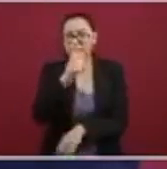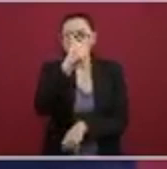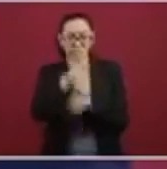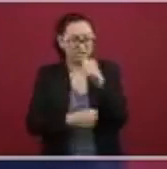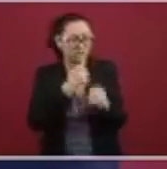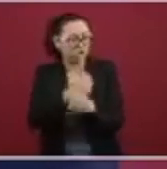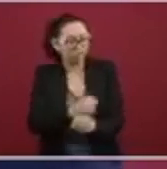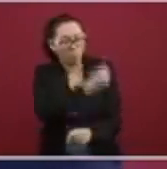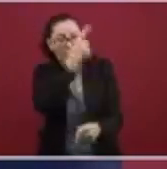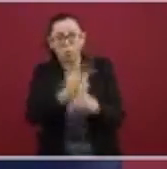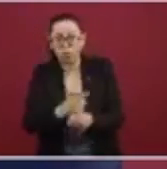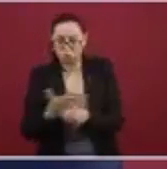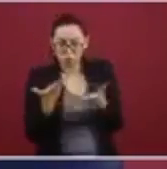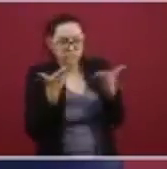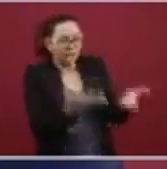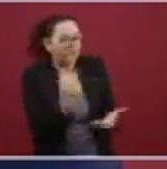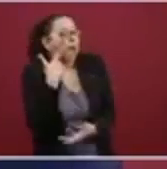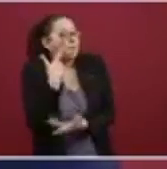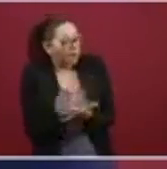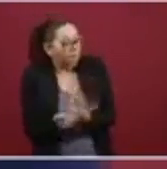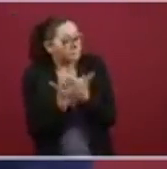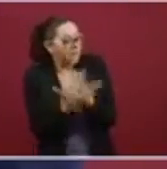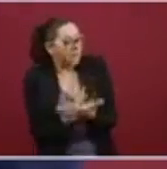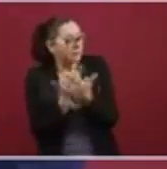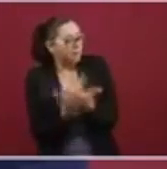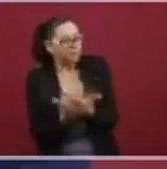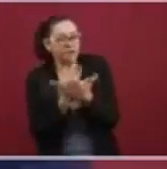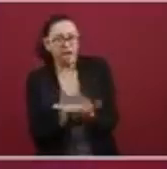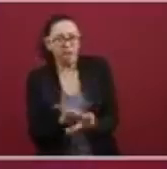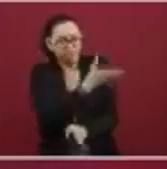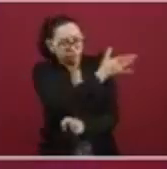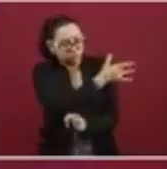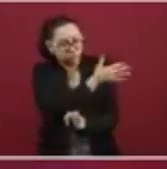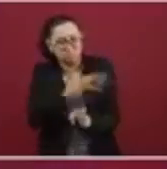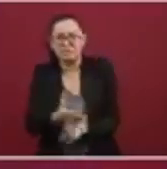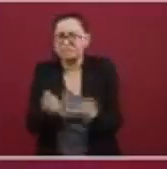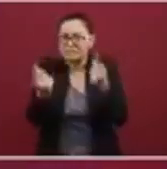años, ¿qué hicieron? Arruinaron al país.